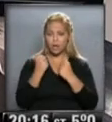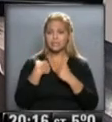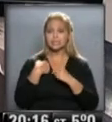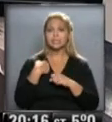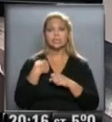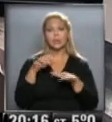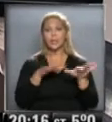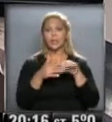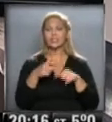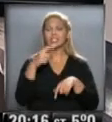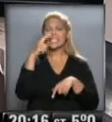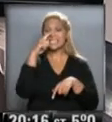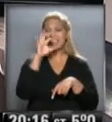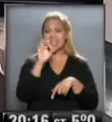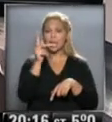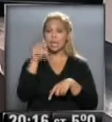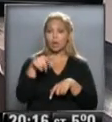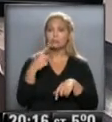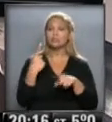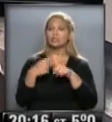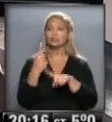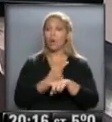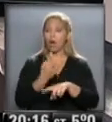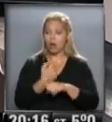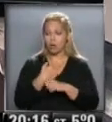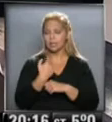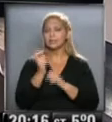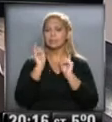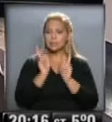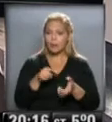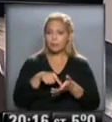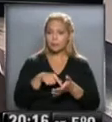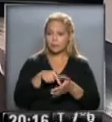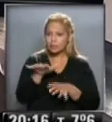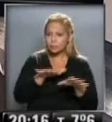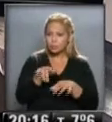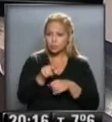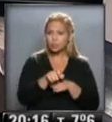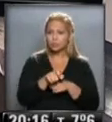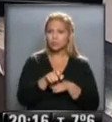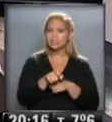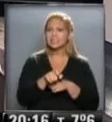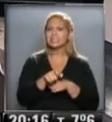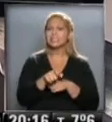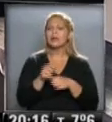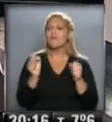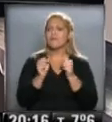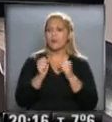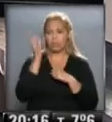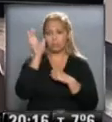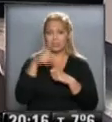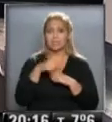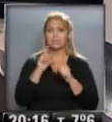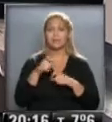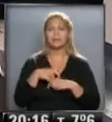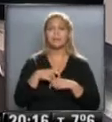pueden alcanzar los 70 kilómetros por hora, además con algunas ráfagas. Y a esto se le va a sumar entonces en esa zona una muy baja sensación térmica. El